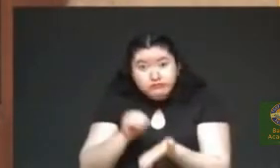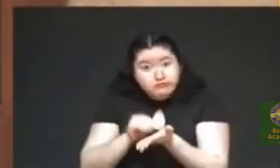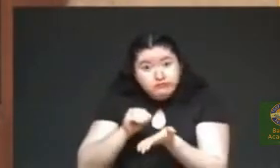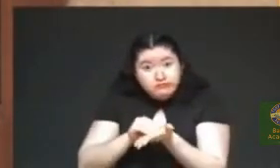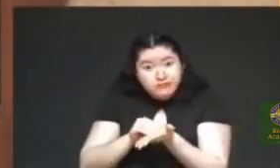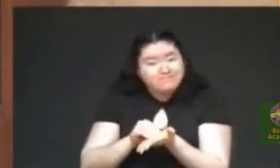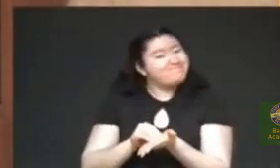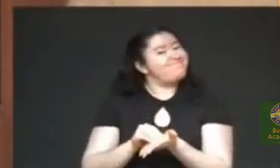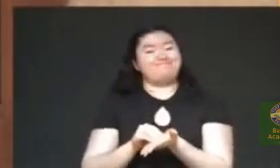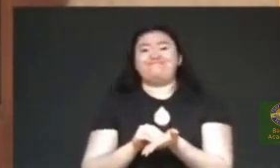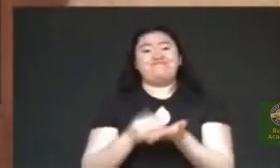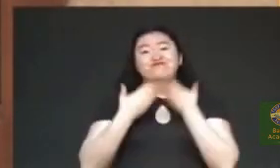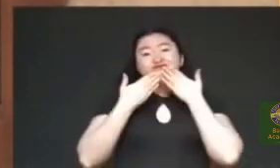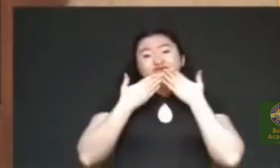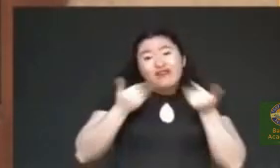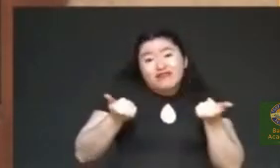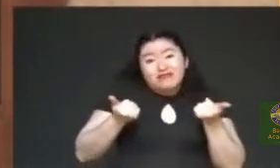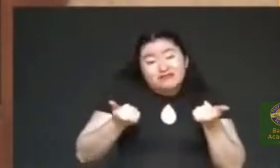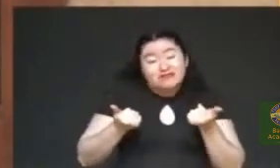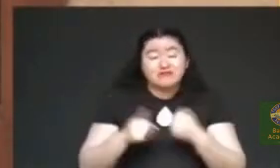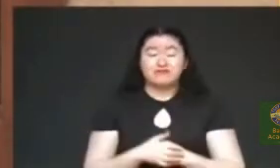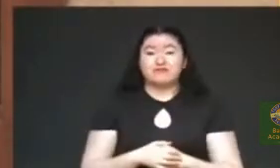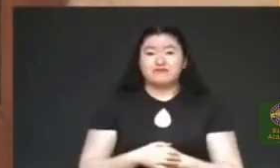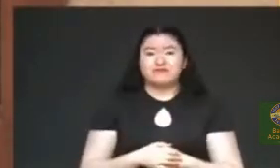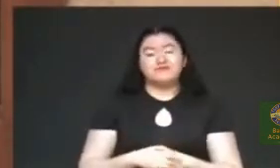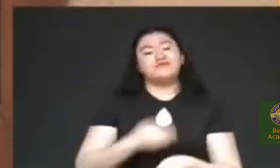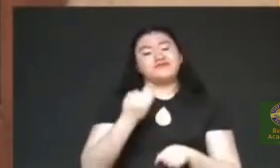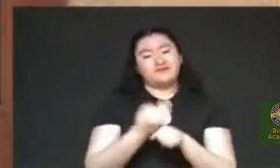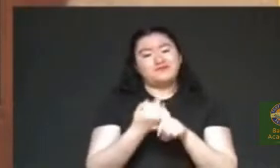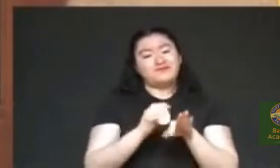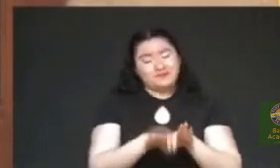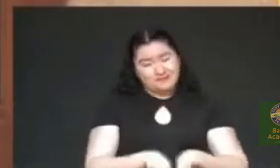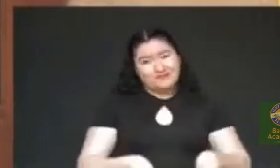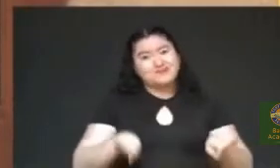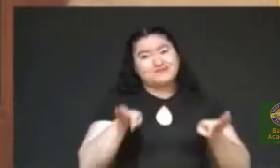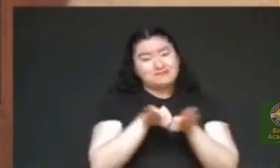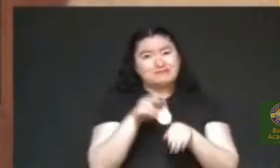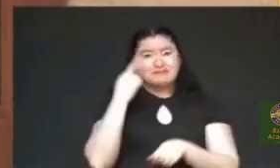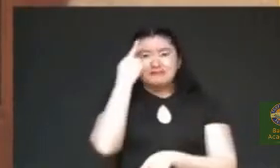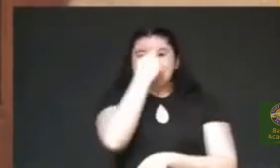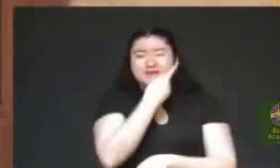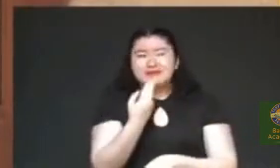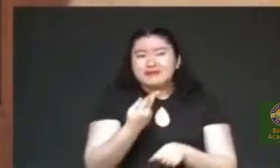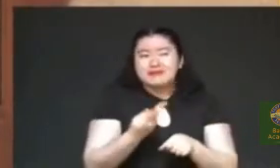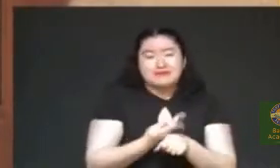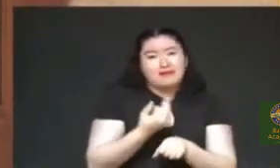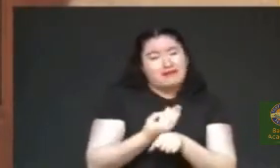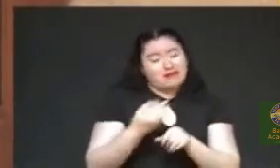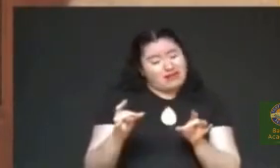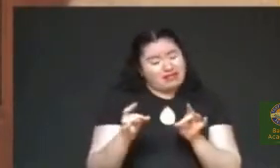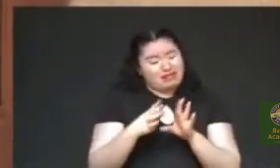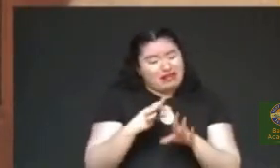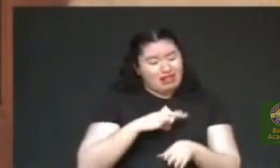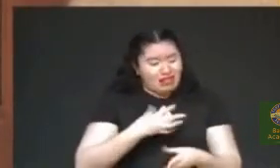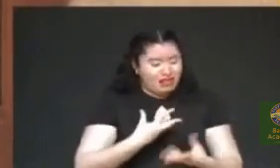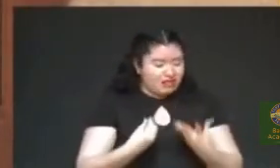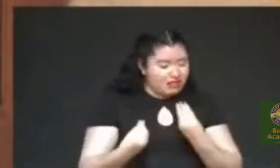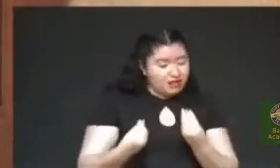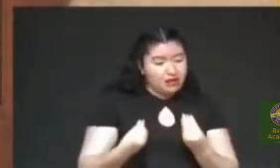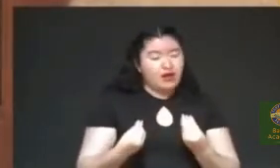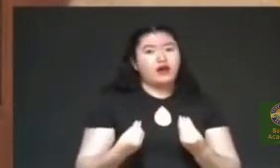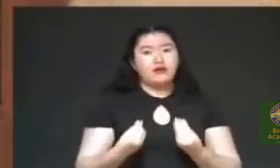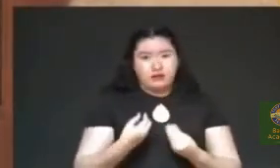y del momento tan adverso en el que estamos pasando, y pues estas son las escuelas. Y esto es fundamental porque nuestra obligación